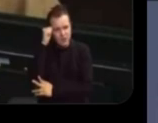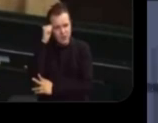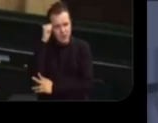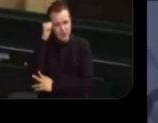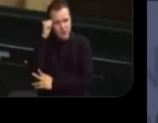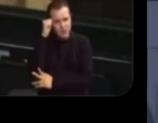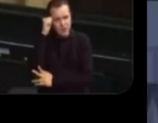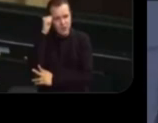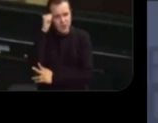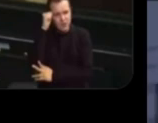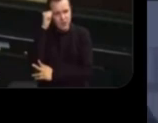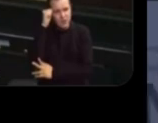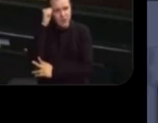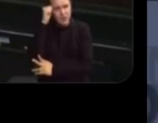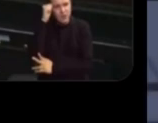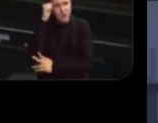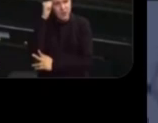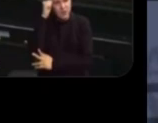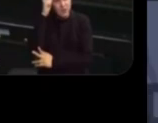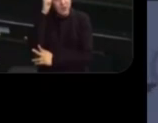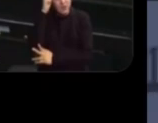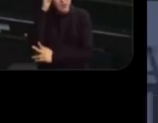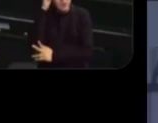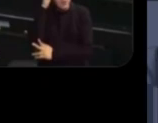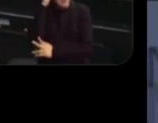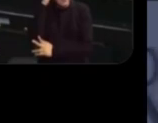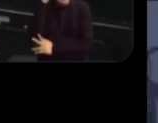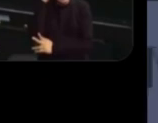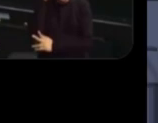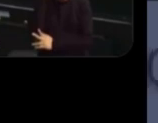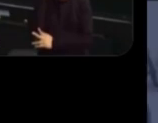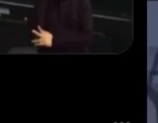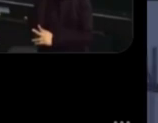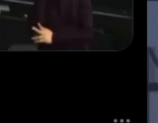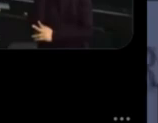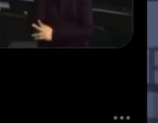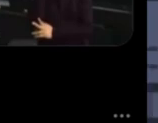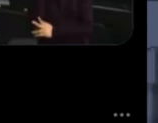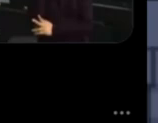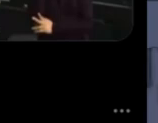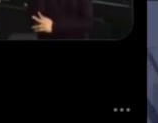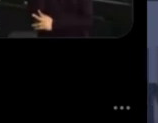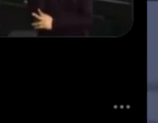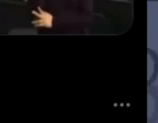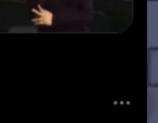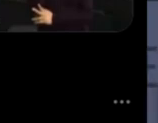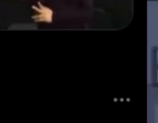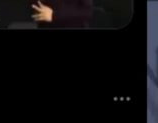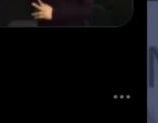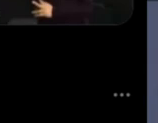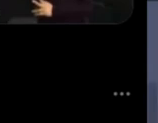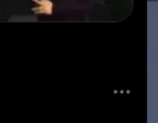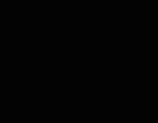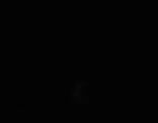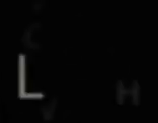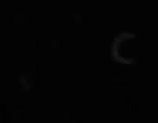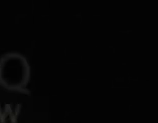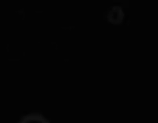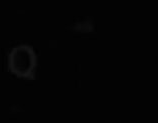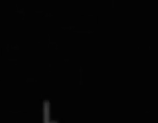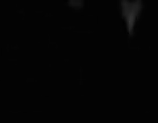tengamos esos escenarios como ciudadanos de un país que sigue siendo libre. Muchas gracias, presidente.